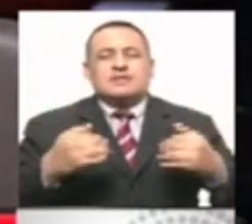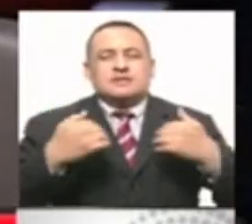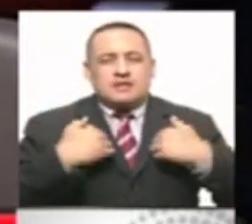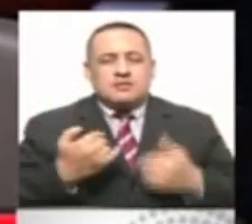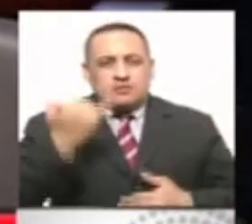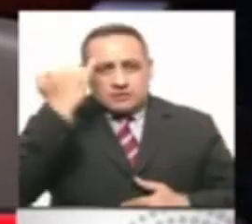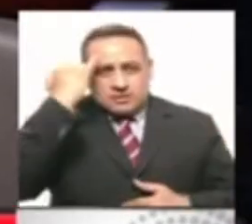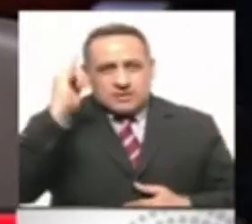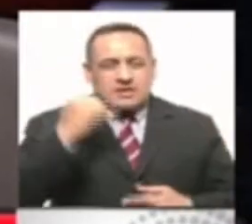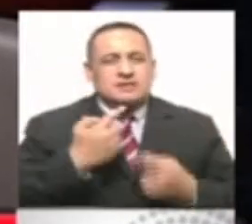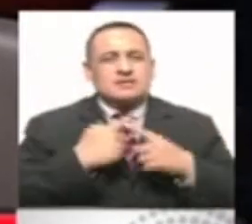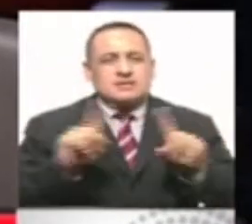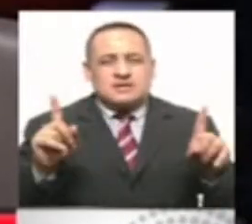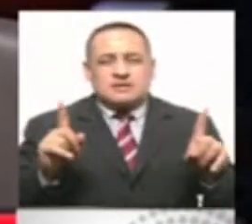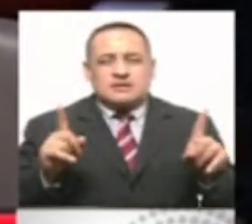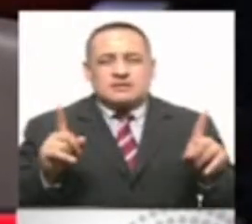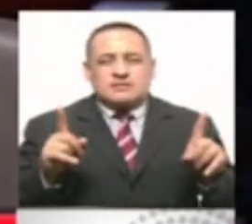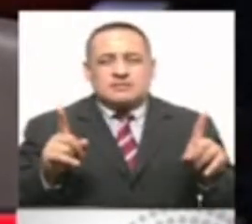tenemos ideas distintas.